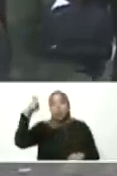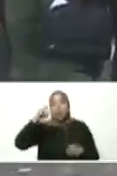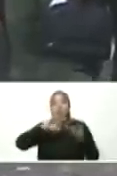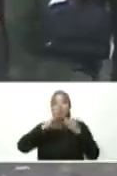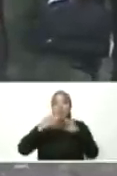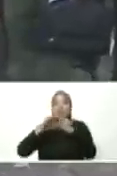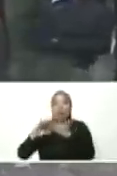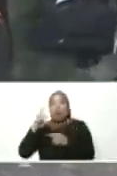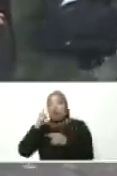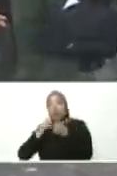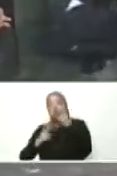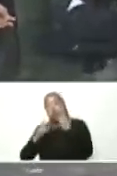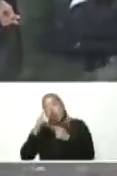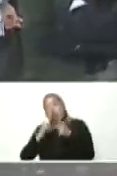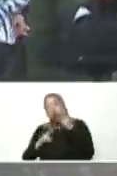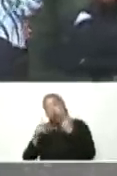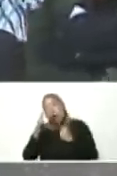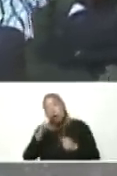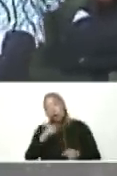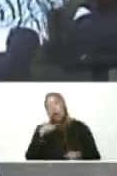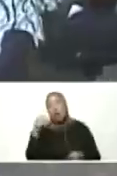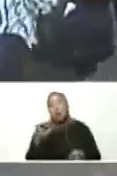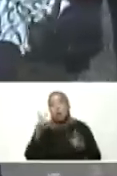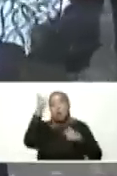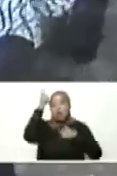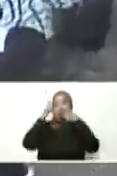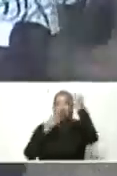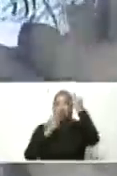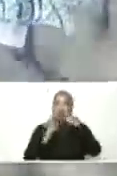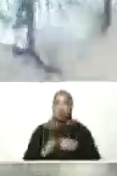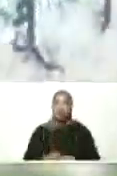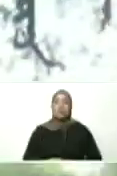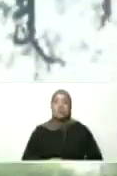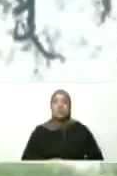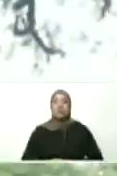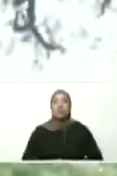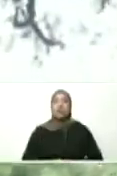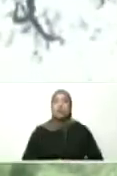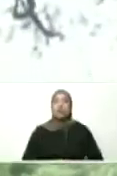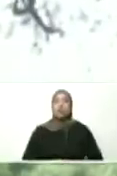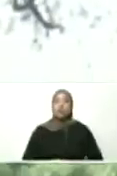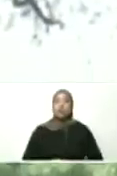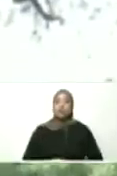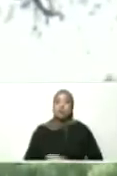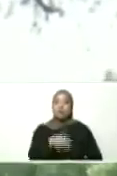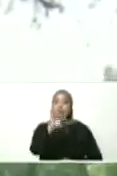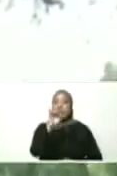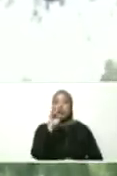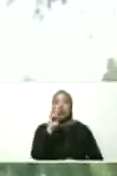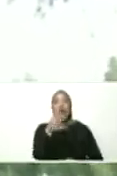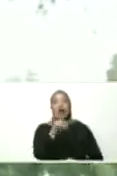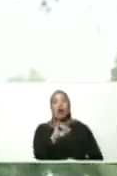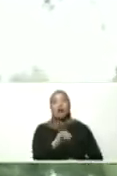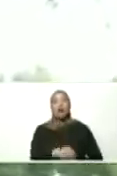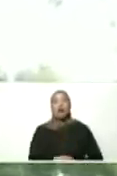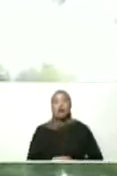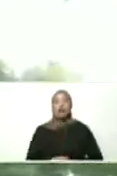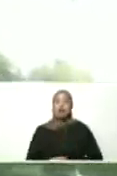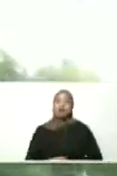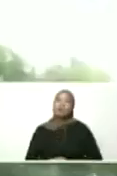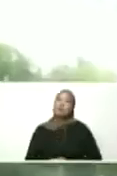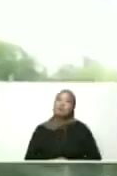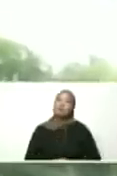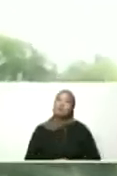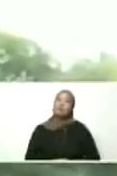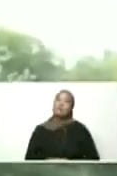lloramos la partida física, pues casualidad. 5 de marzo, imagínate tú. Bueno, ¿qué tenemos por aquí, Jorge Arriaza? Presidente,